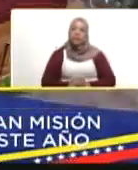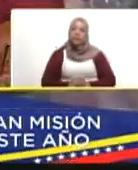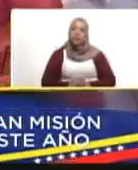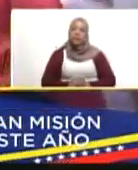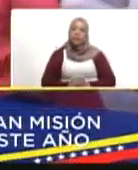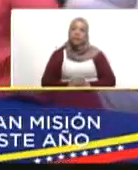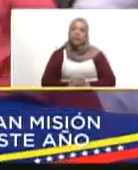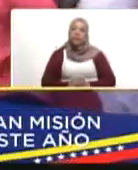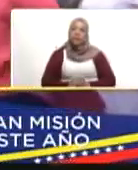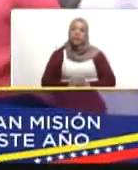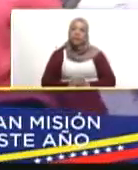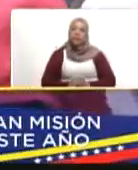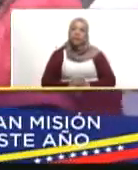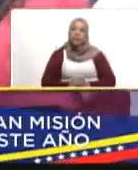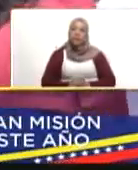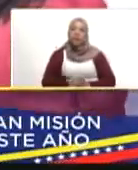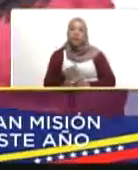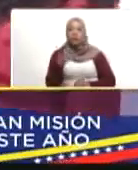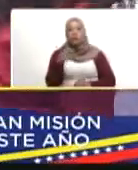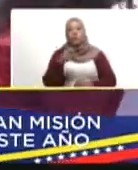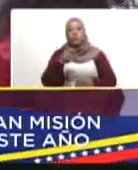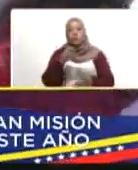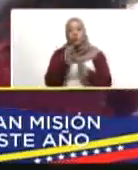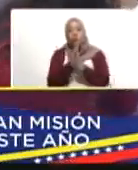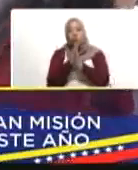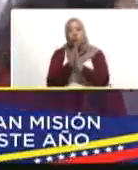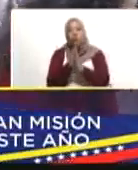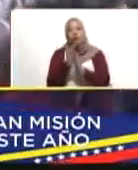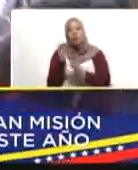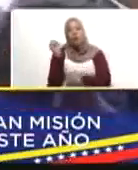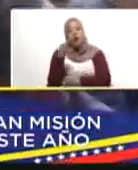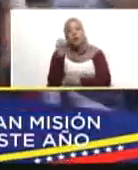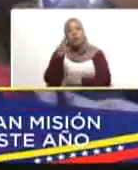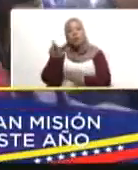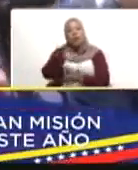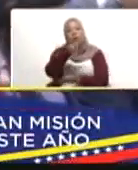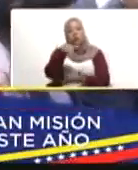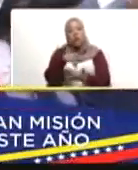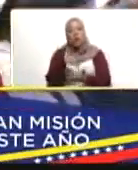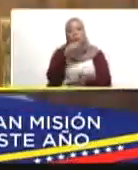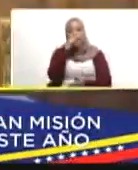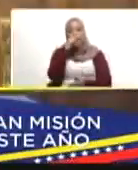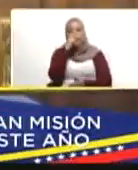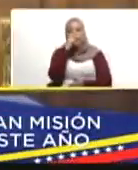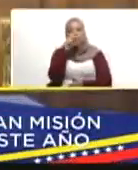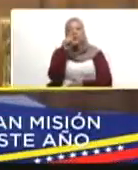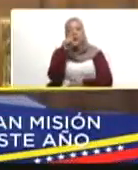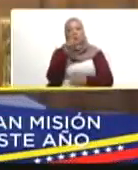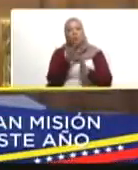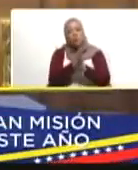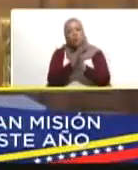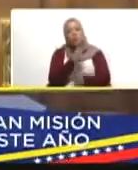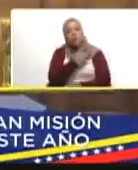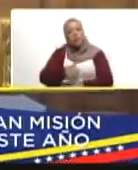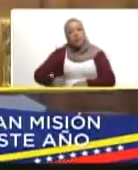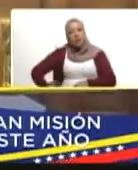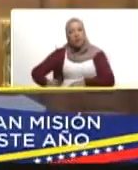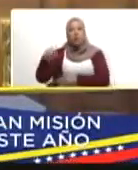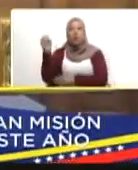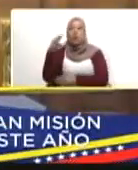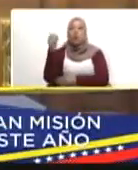Génesis se la pido prestado a la asamblea nacional Dr Jorge Rodríguez hago formal